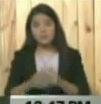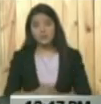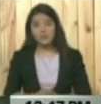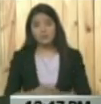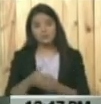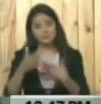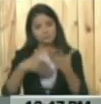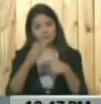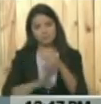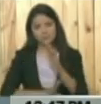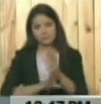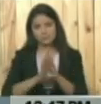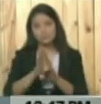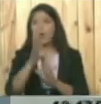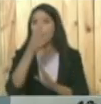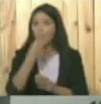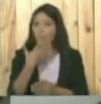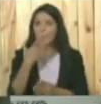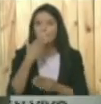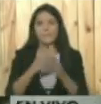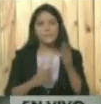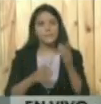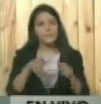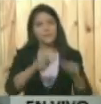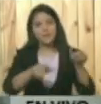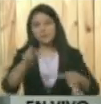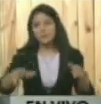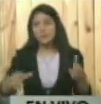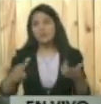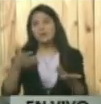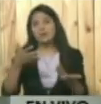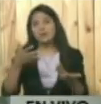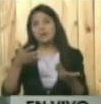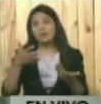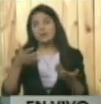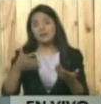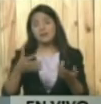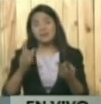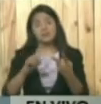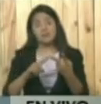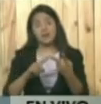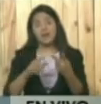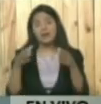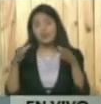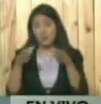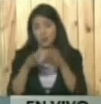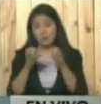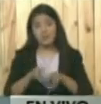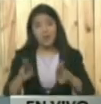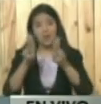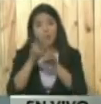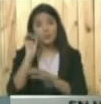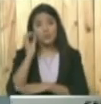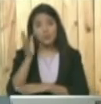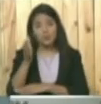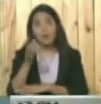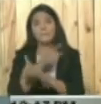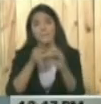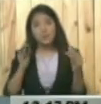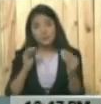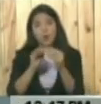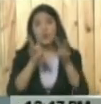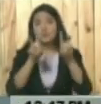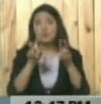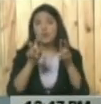llevar adelante buena parte de los postulados de Vancouver, de Estambul, y en plena sintonía con la